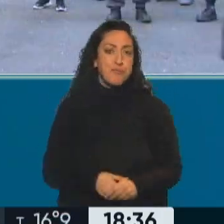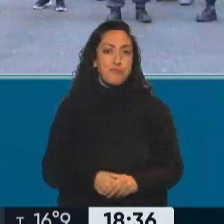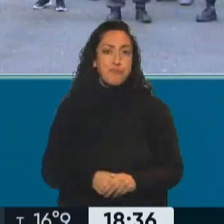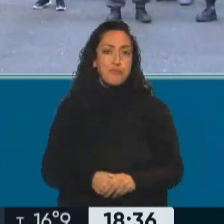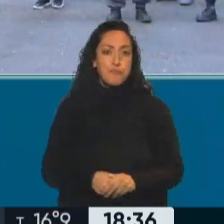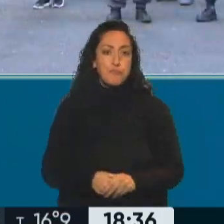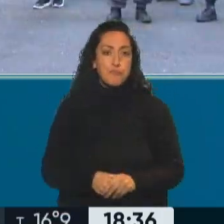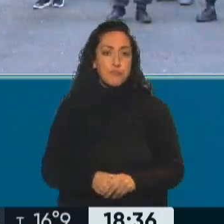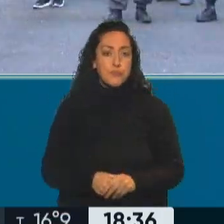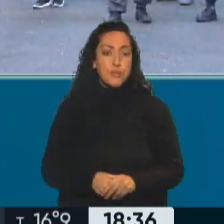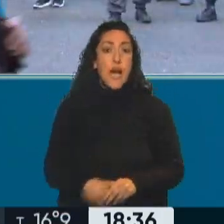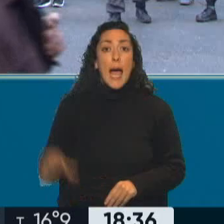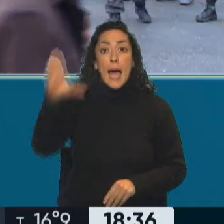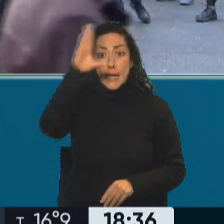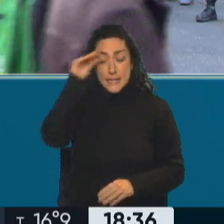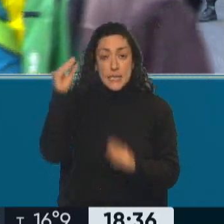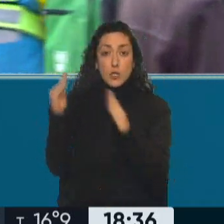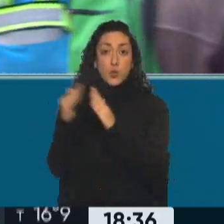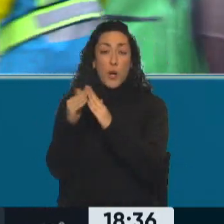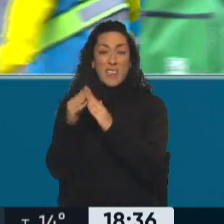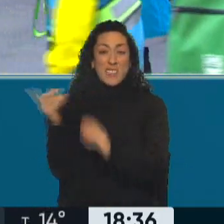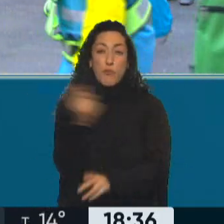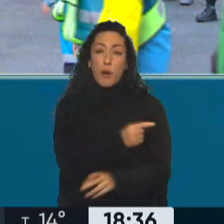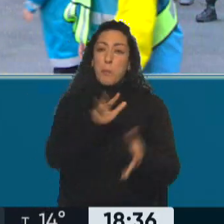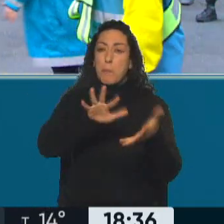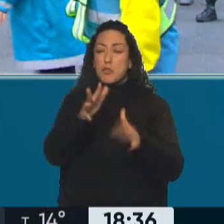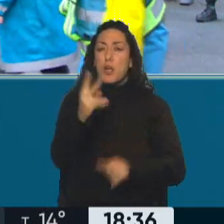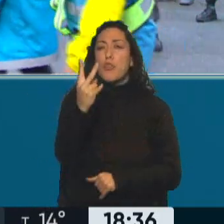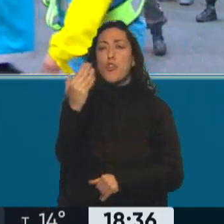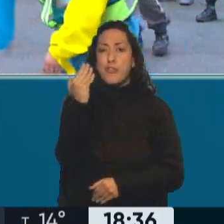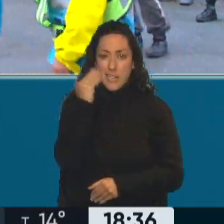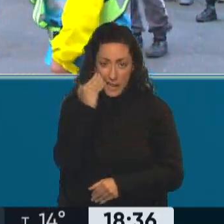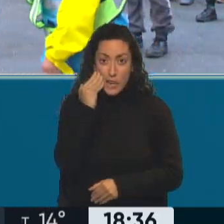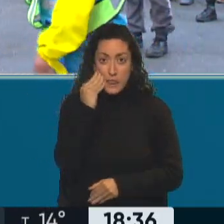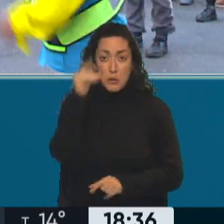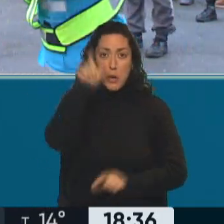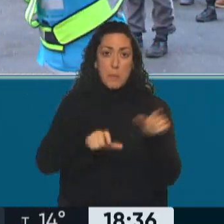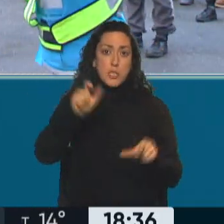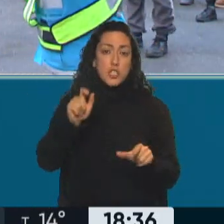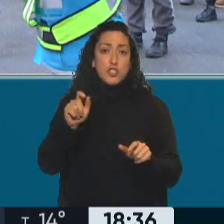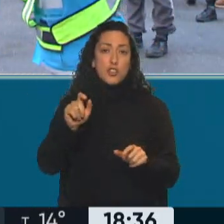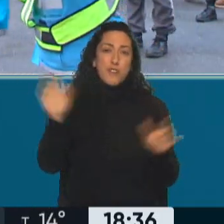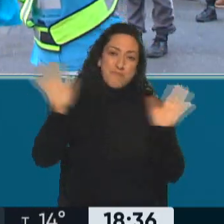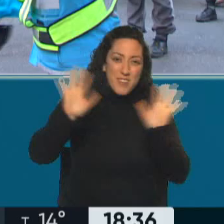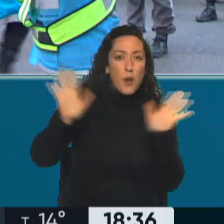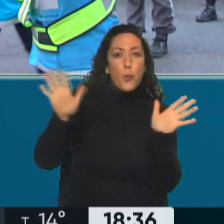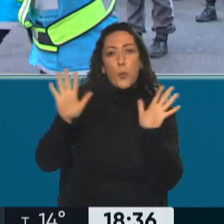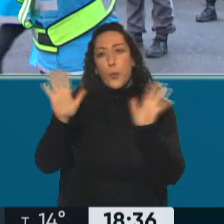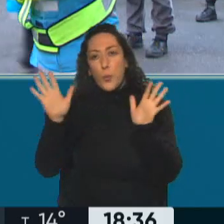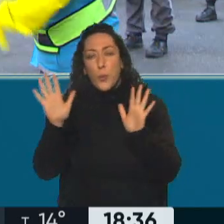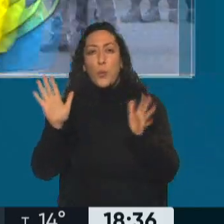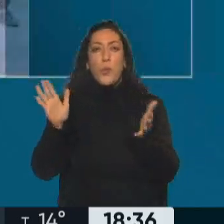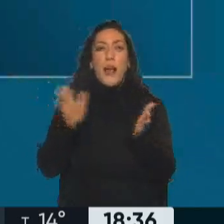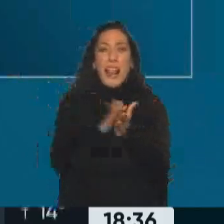dejó su casa hoy cerca de las dos de la tarde saludo a los manifestantes en este lugar firmó